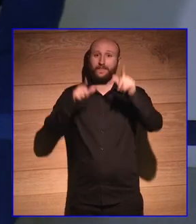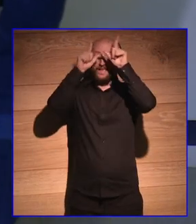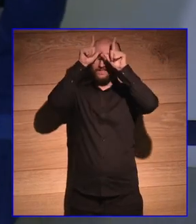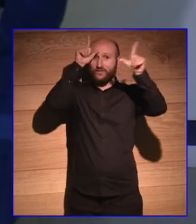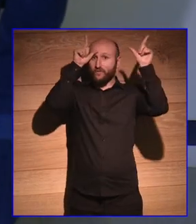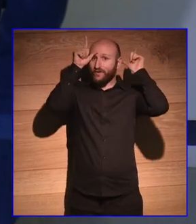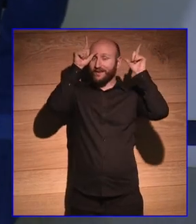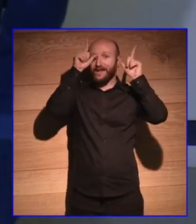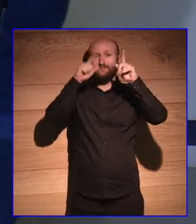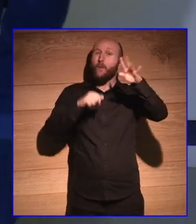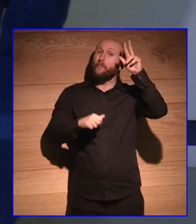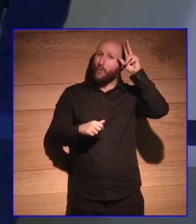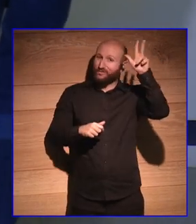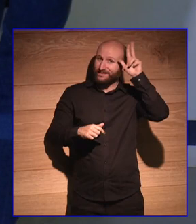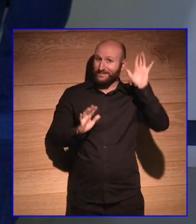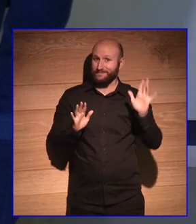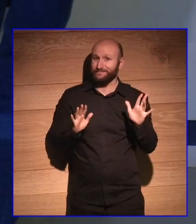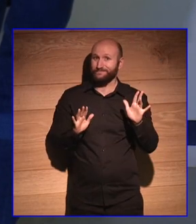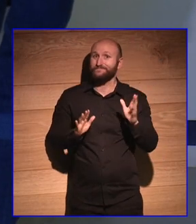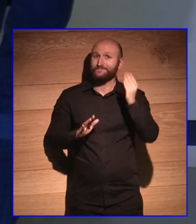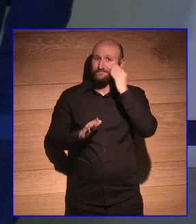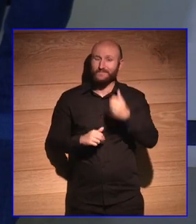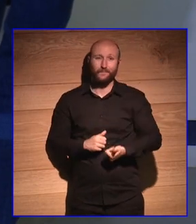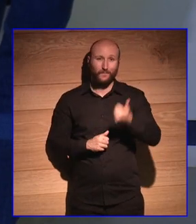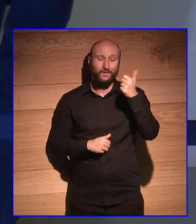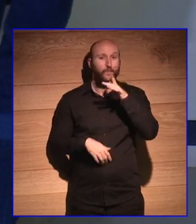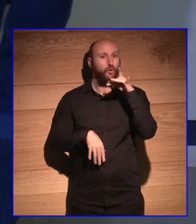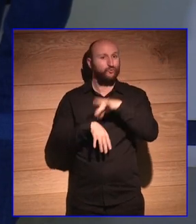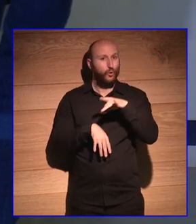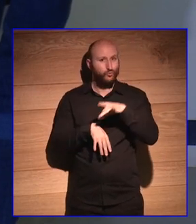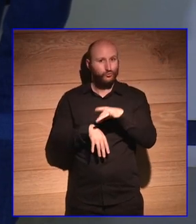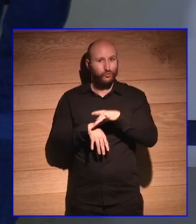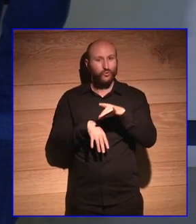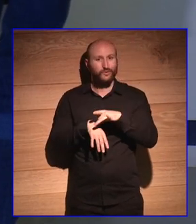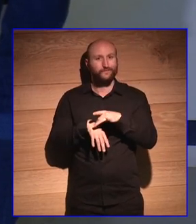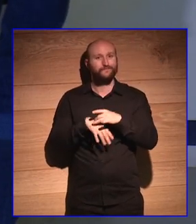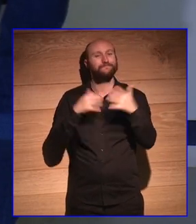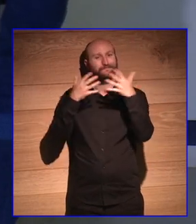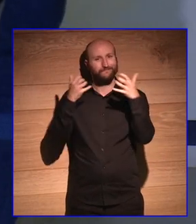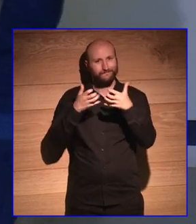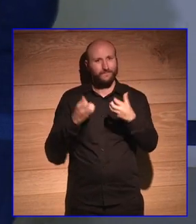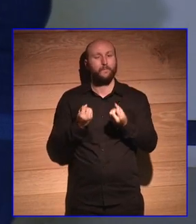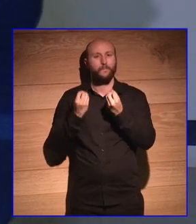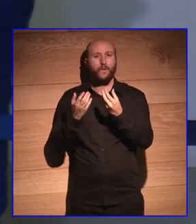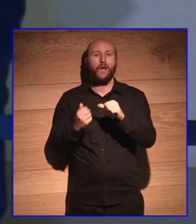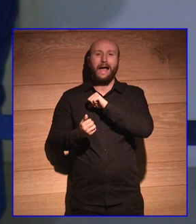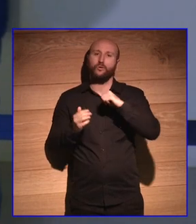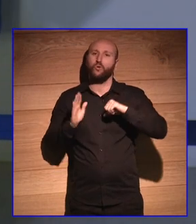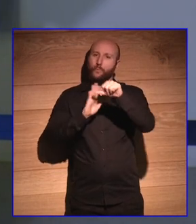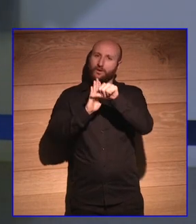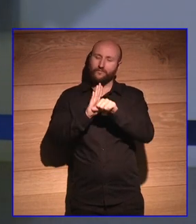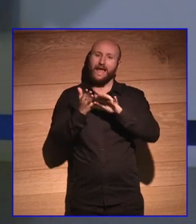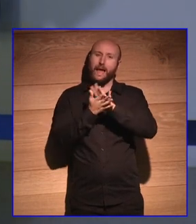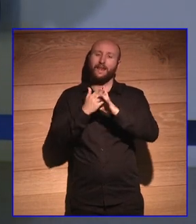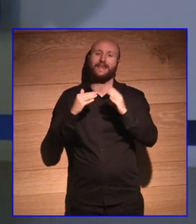hipótesis más plausible si atendemos a diferentes descripciones que el doctor castilla del pino da en su auto autobiografía al hablar de